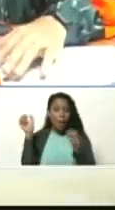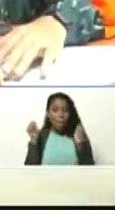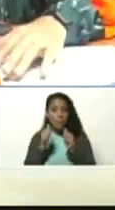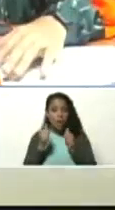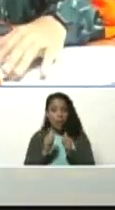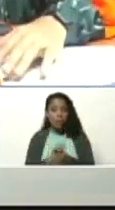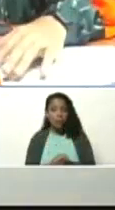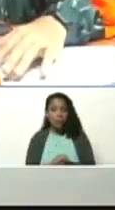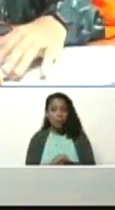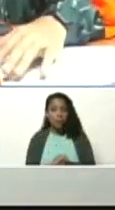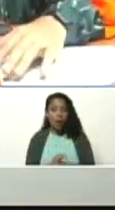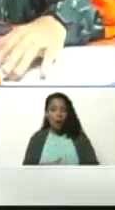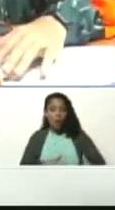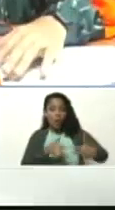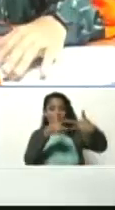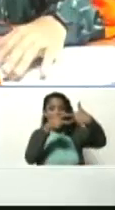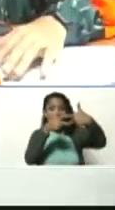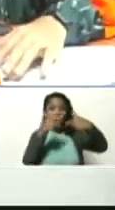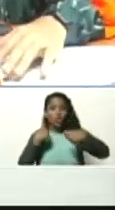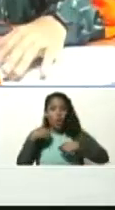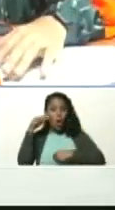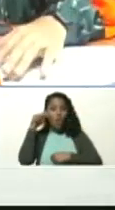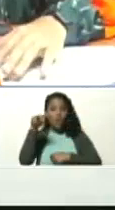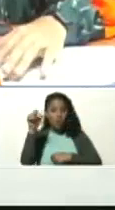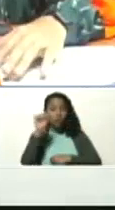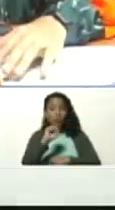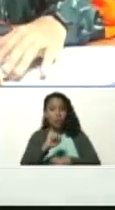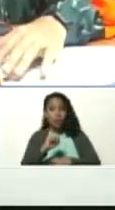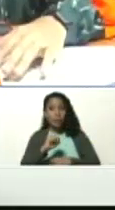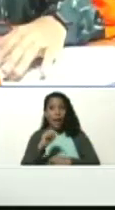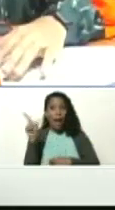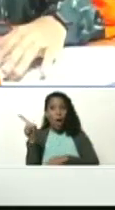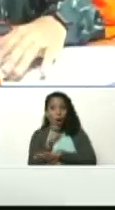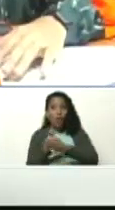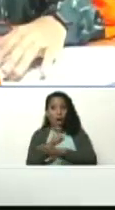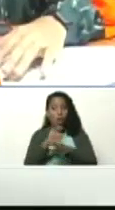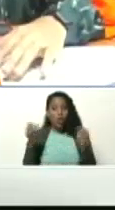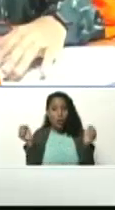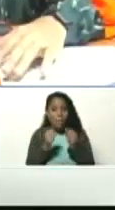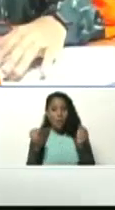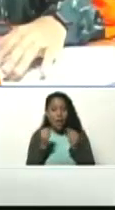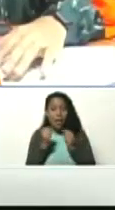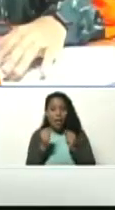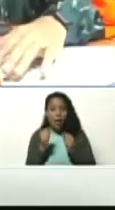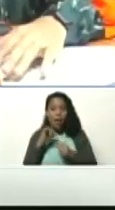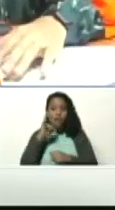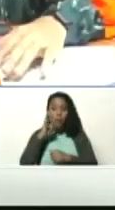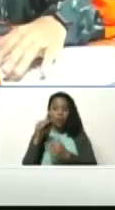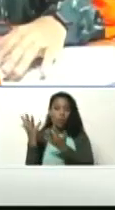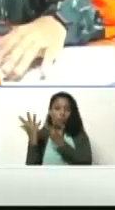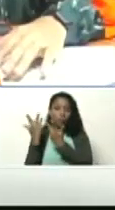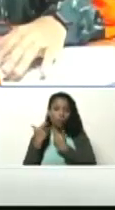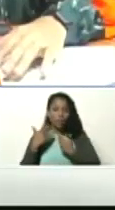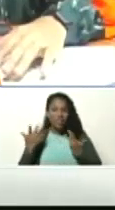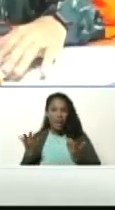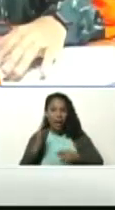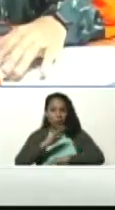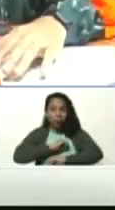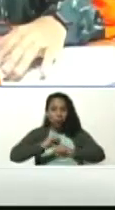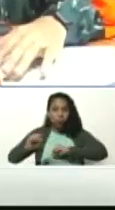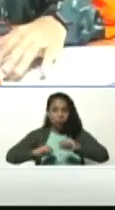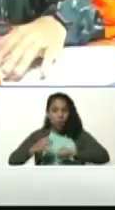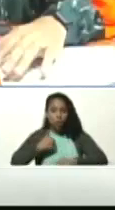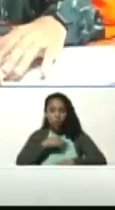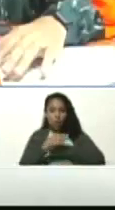Está en Zoom, videoconferencia, lo estoy viendo, correcto. Jason Guzmán, infórmanos cómo está la situación y qué acciones